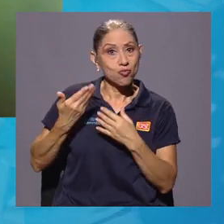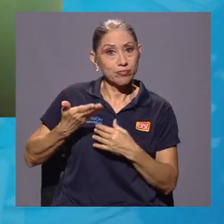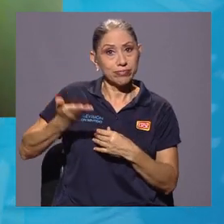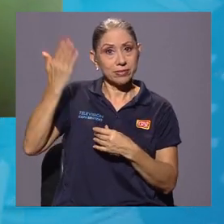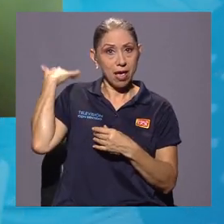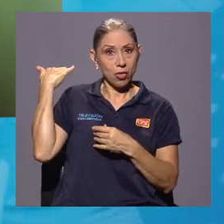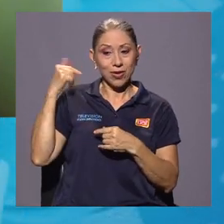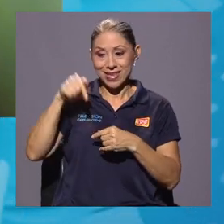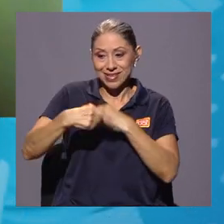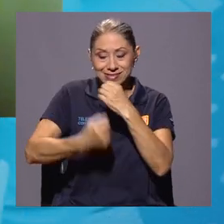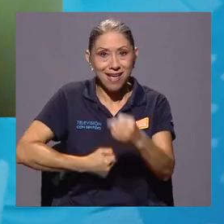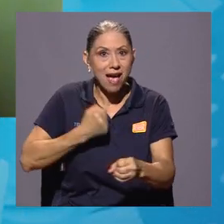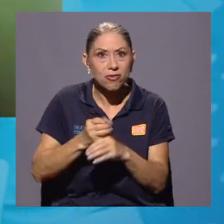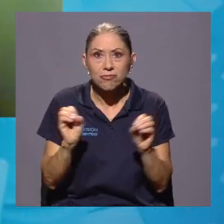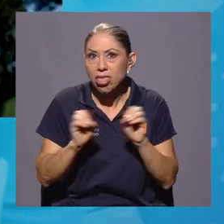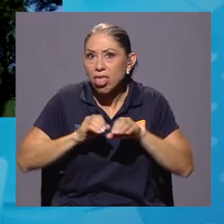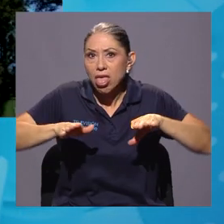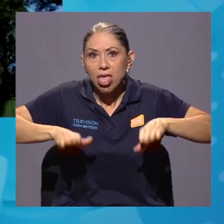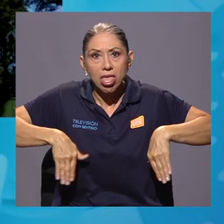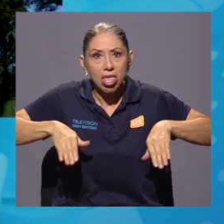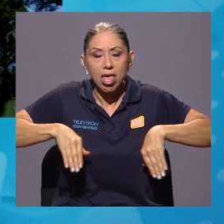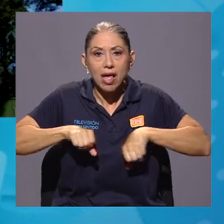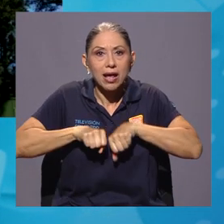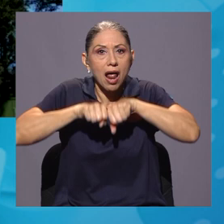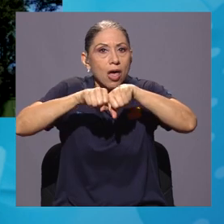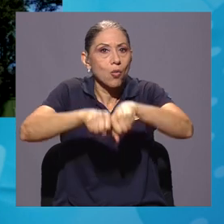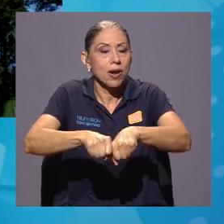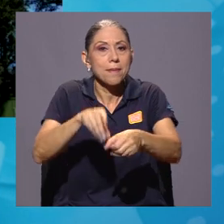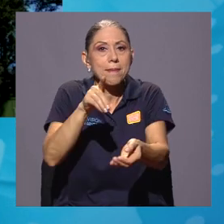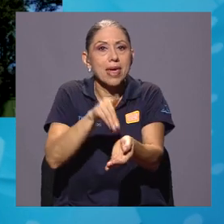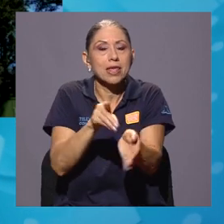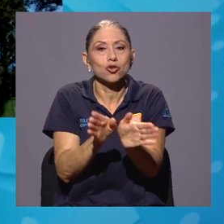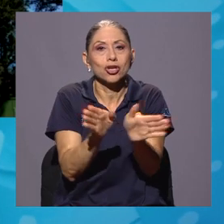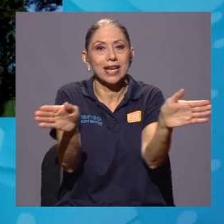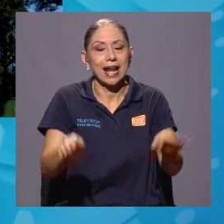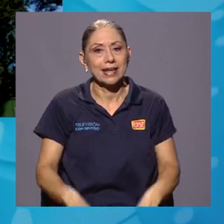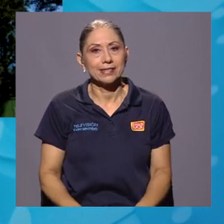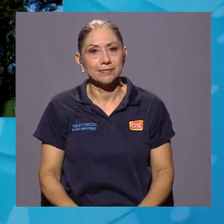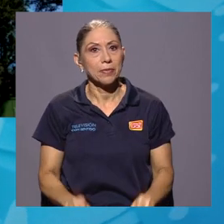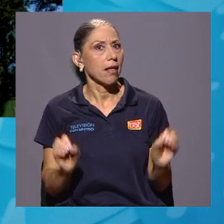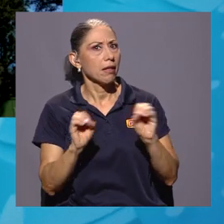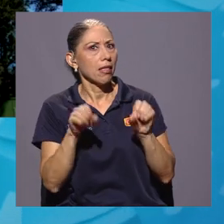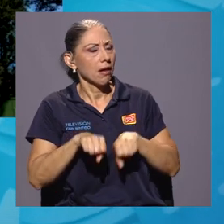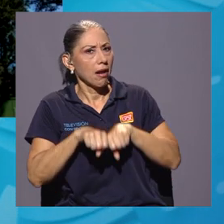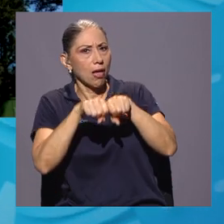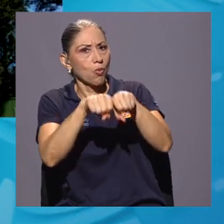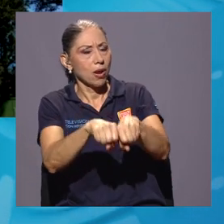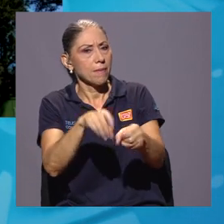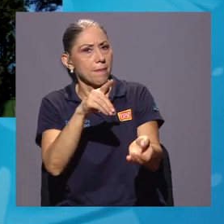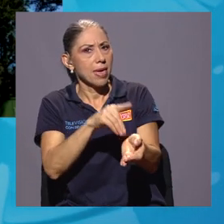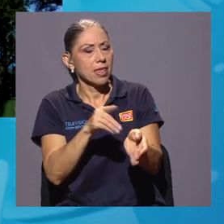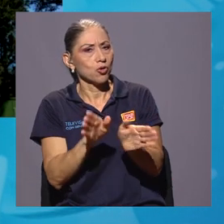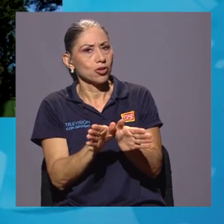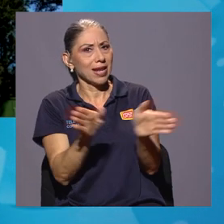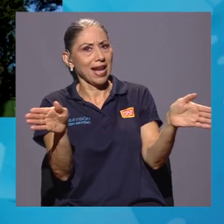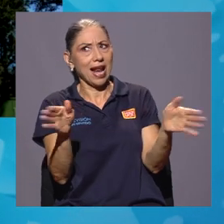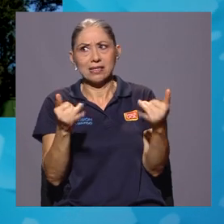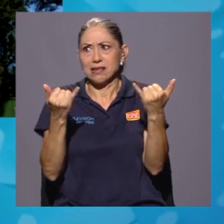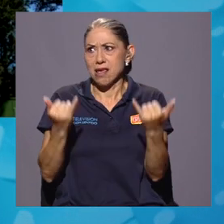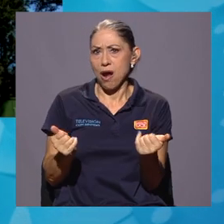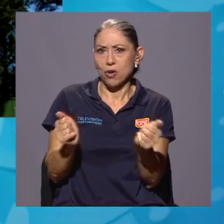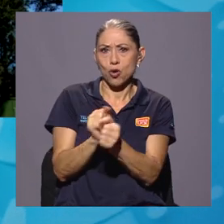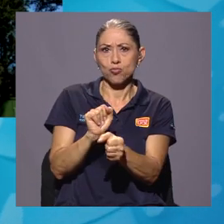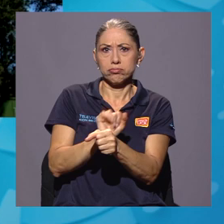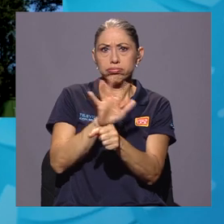generales. Ok, al no graduar médicos generales y en medio de esta pandemia también, es decir, ¿cómo se